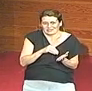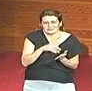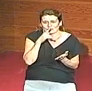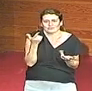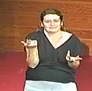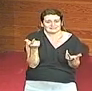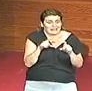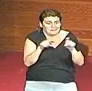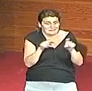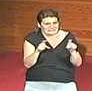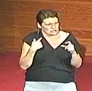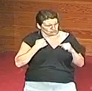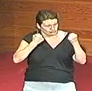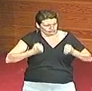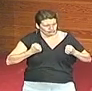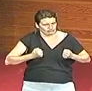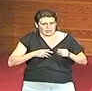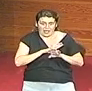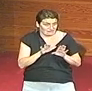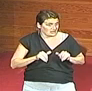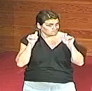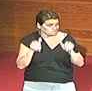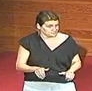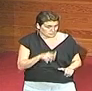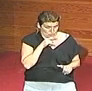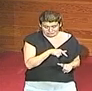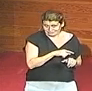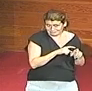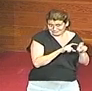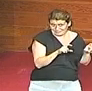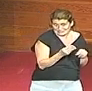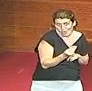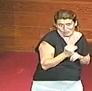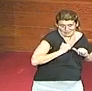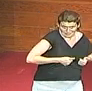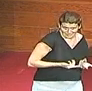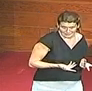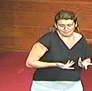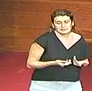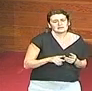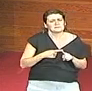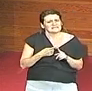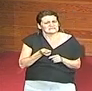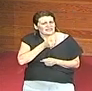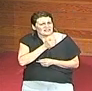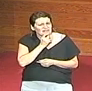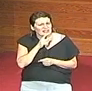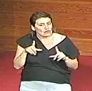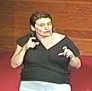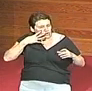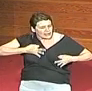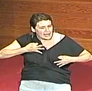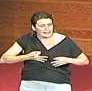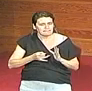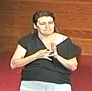pues ¡pum!, se vino para abajo todo. Y es muy difícil, además, tener una foto real de cómo ha sido la precariedad. ¿Por